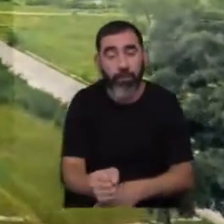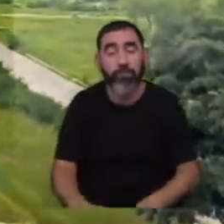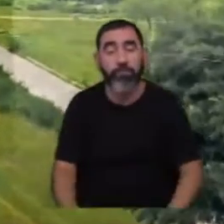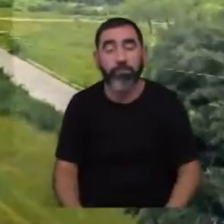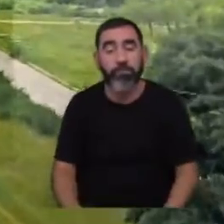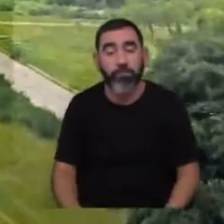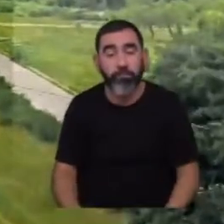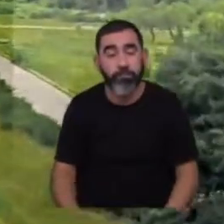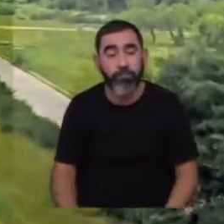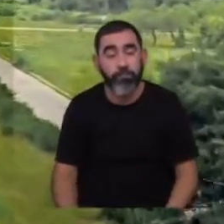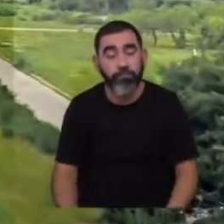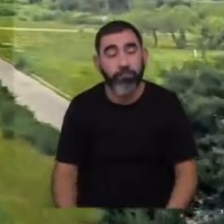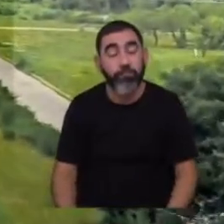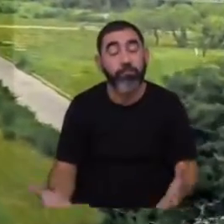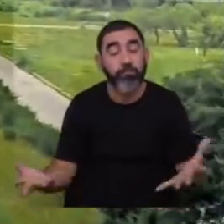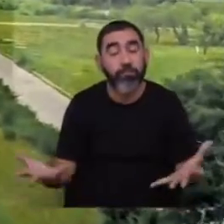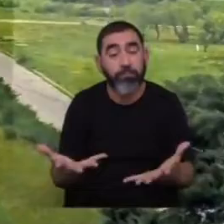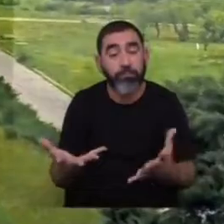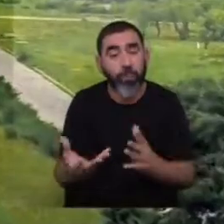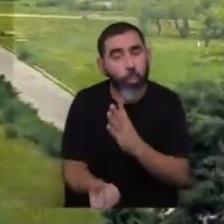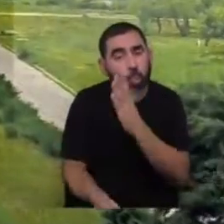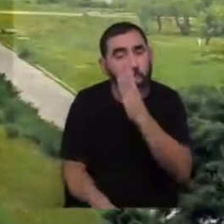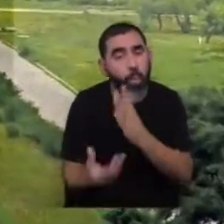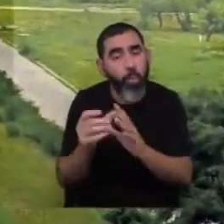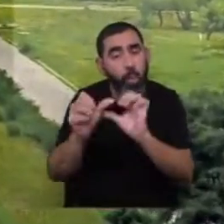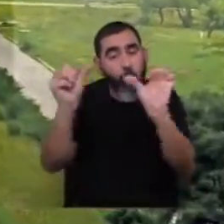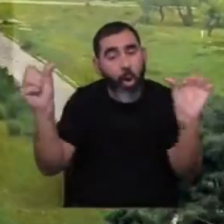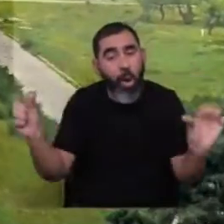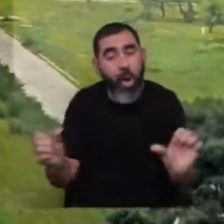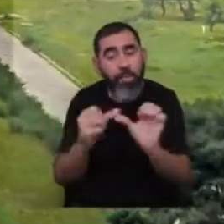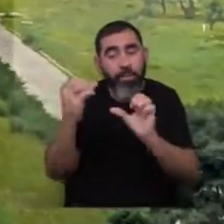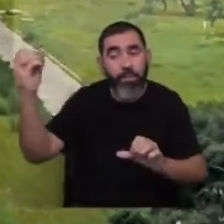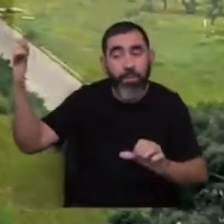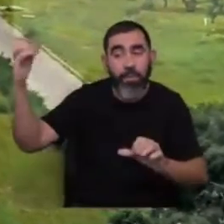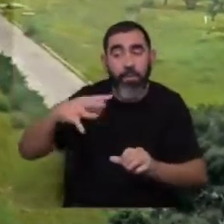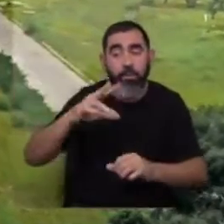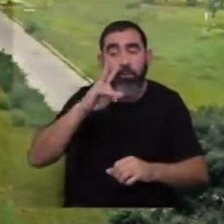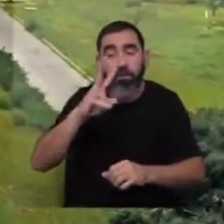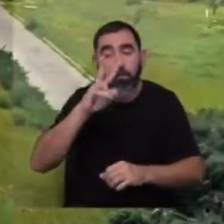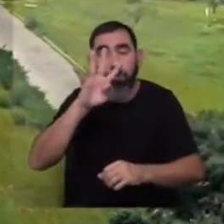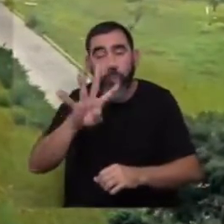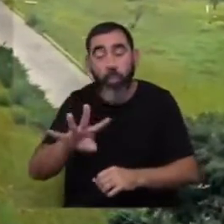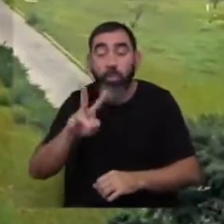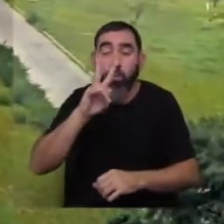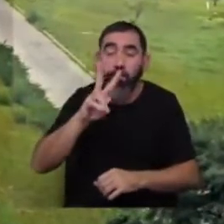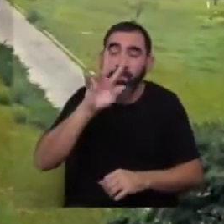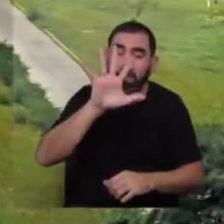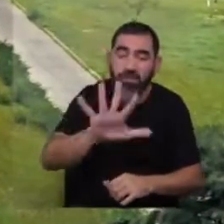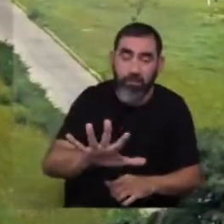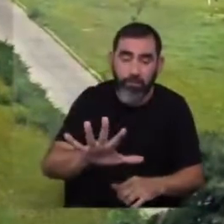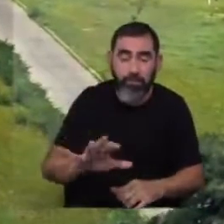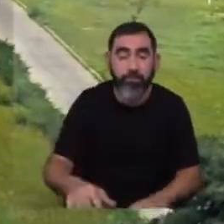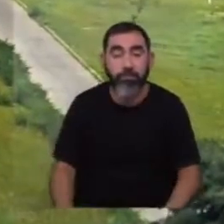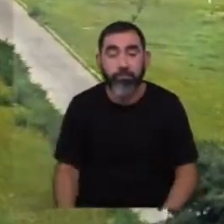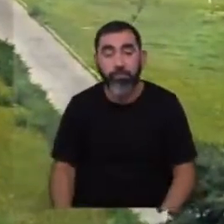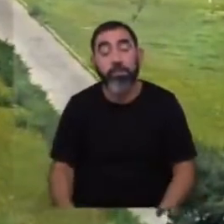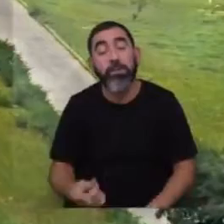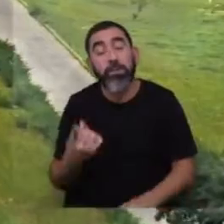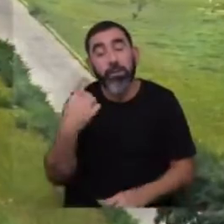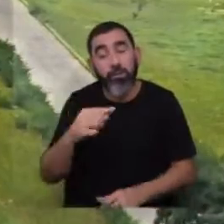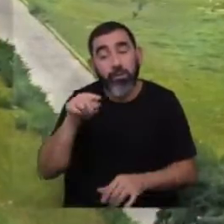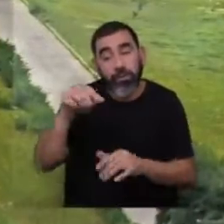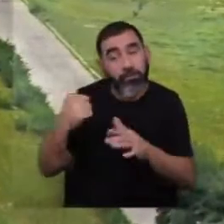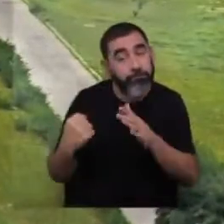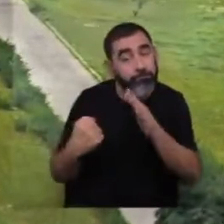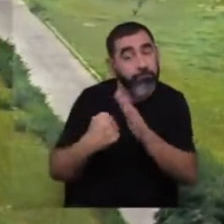Ahora estamos yendo hacia un nuevo pico de actividad solar en el 2024-2025. Y por tanto, ese nuevo